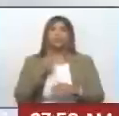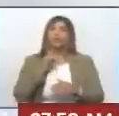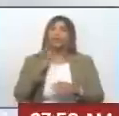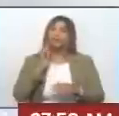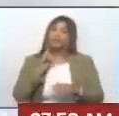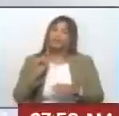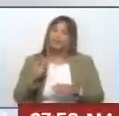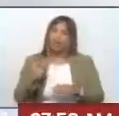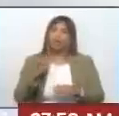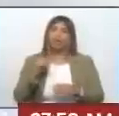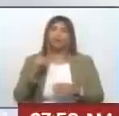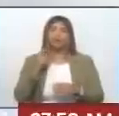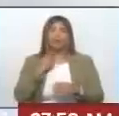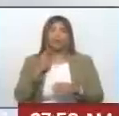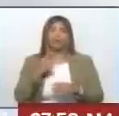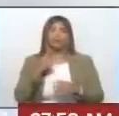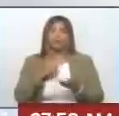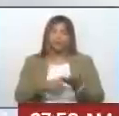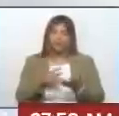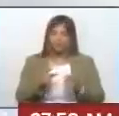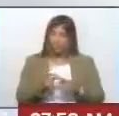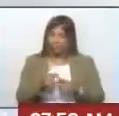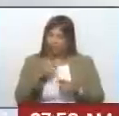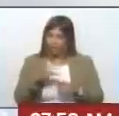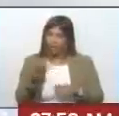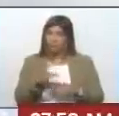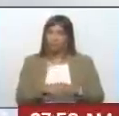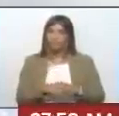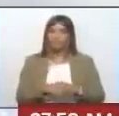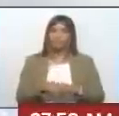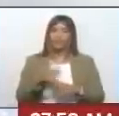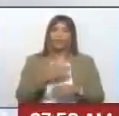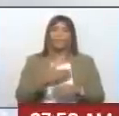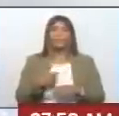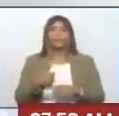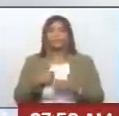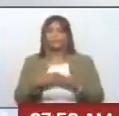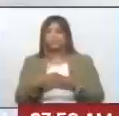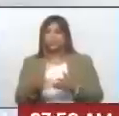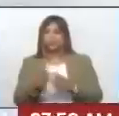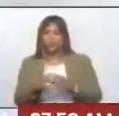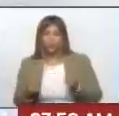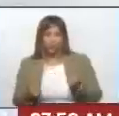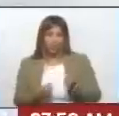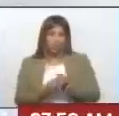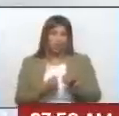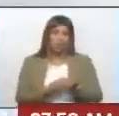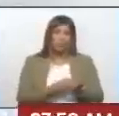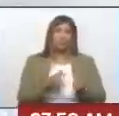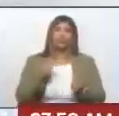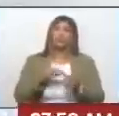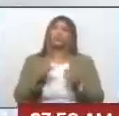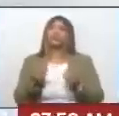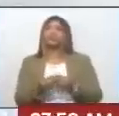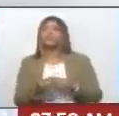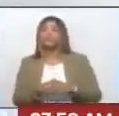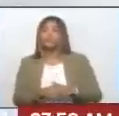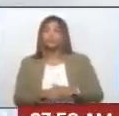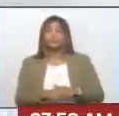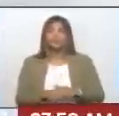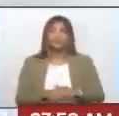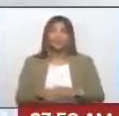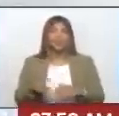palabra, el presidente de la República le ha dado todo el apoyo para esta oficina.